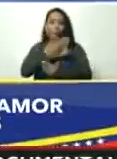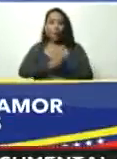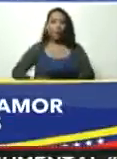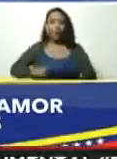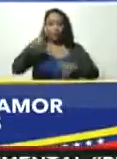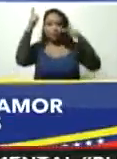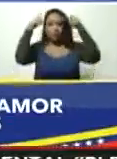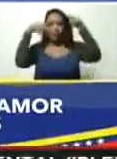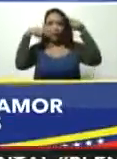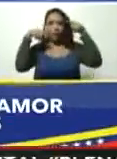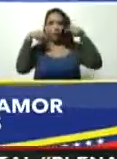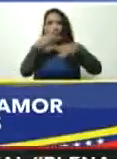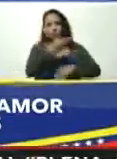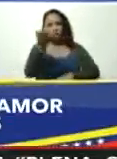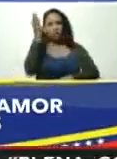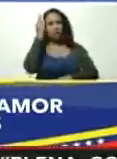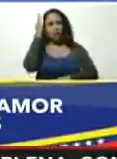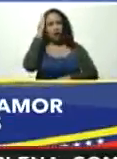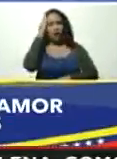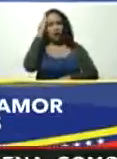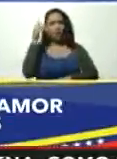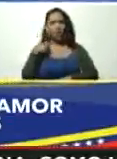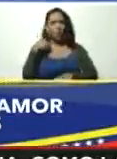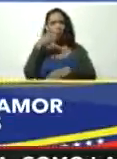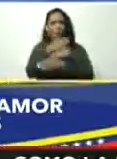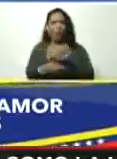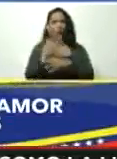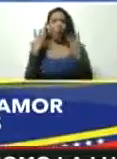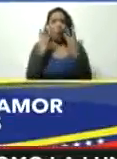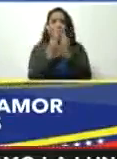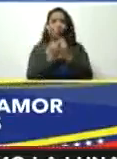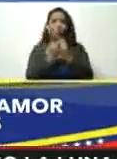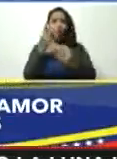usted sabe que nos tocó estar allá en La Habana con él.